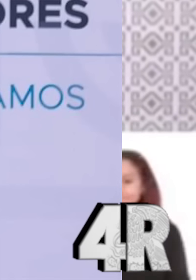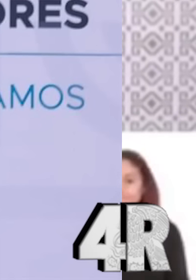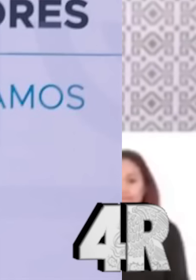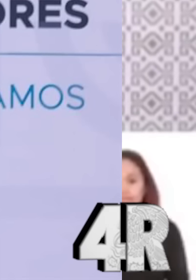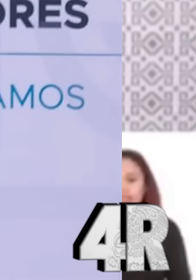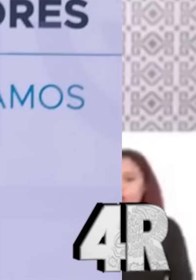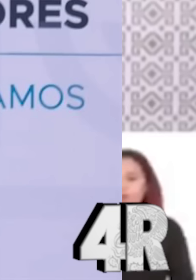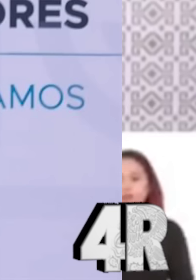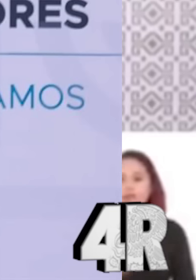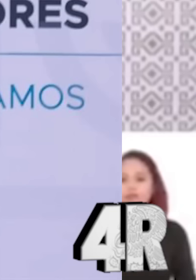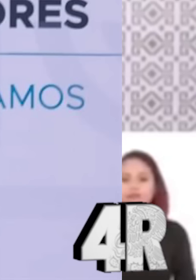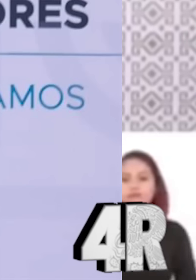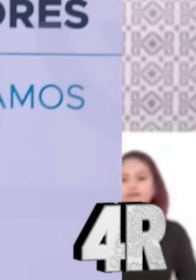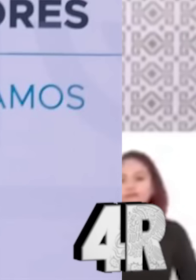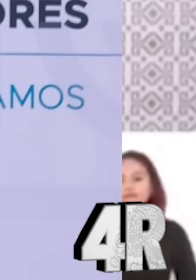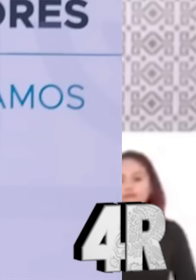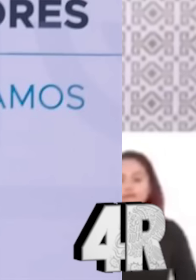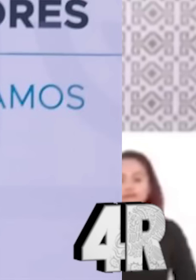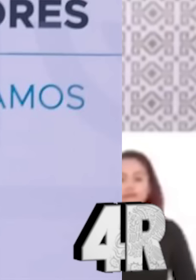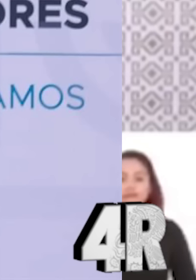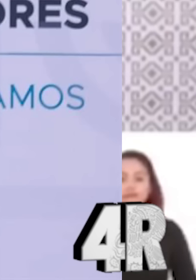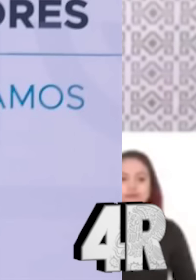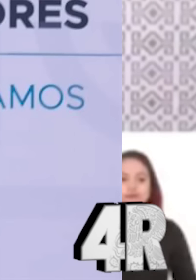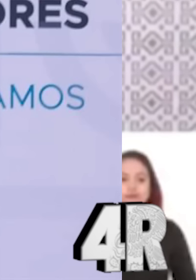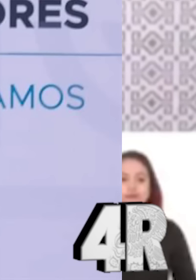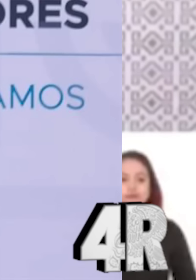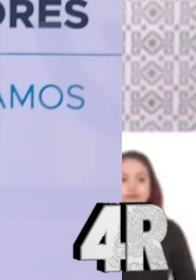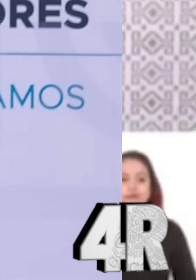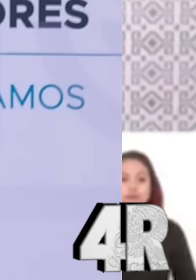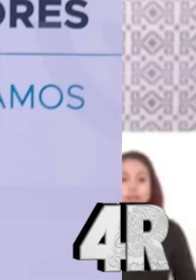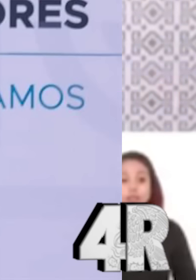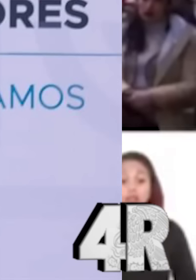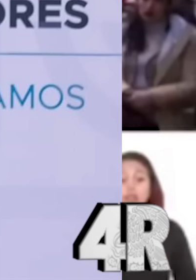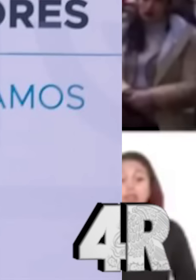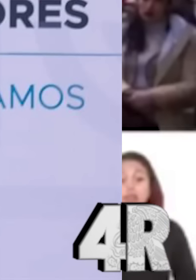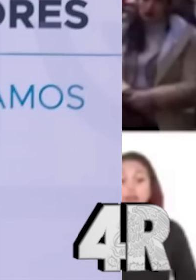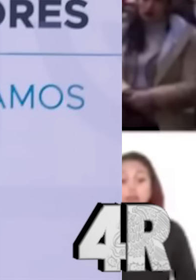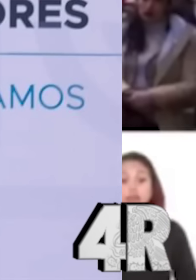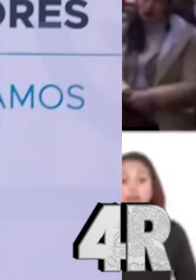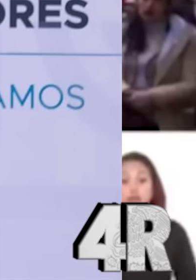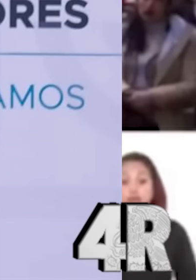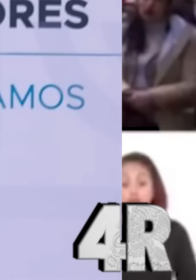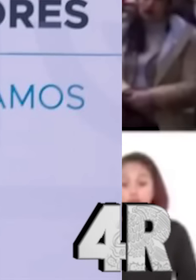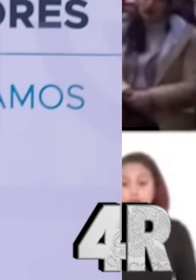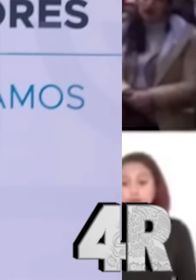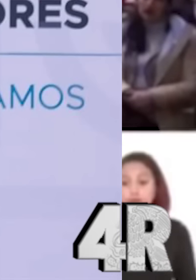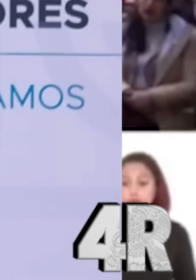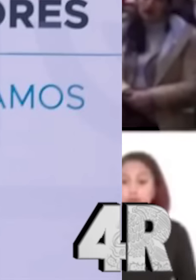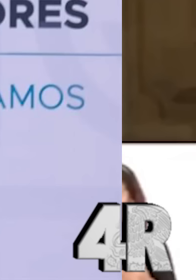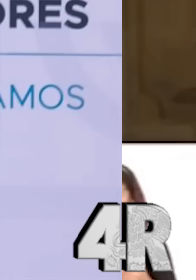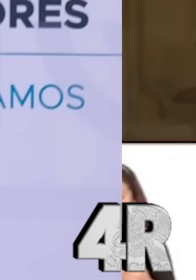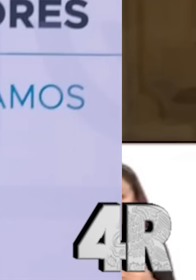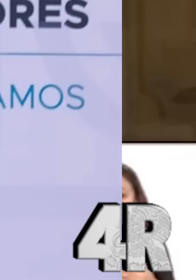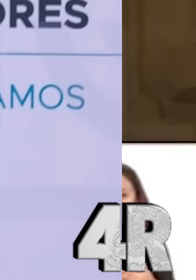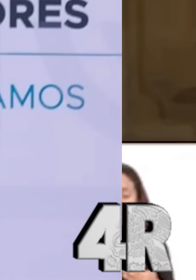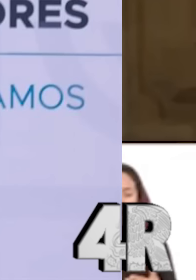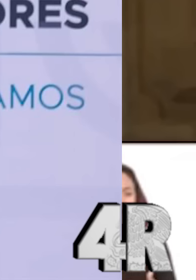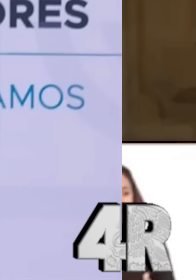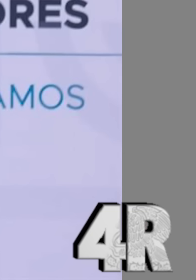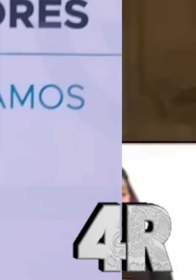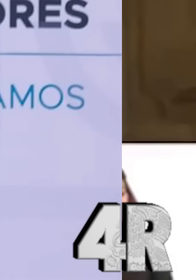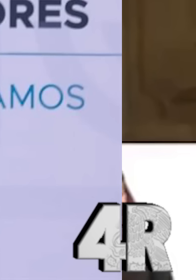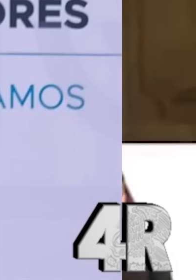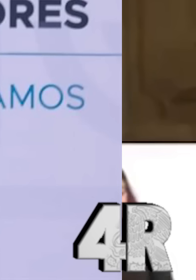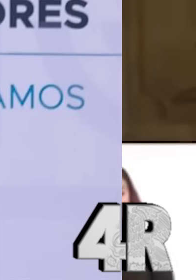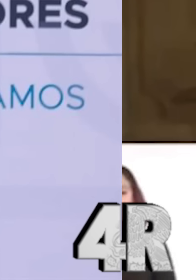de gobierno, Martí Batres, emprenda una verdadera cacería contra estos panistas, contra todo este cártel inmobiliario. Vamos